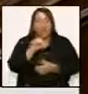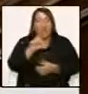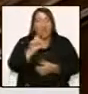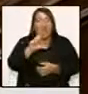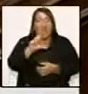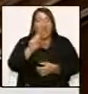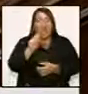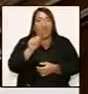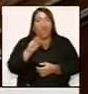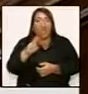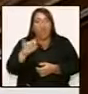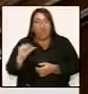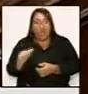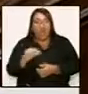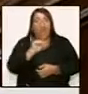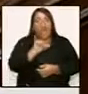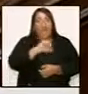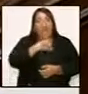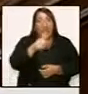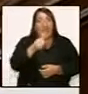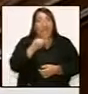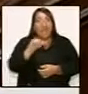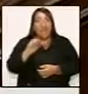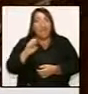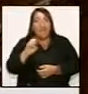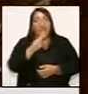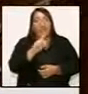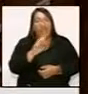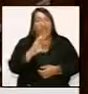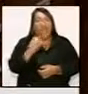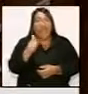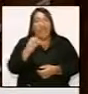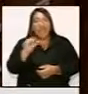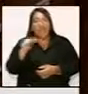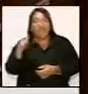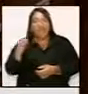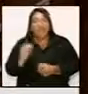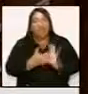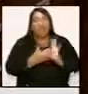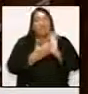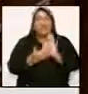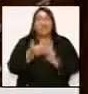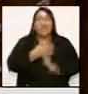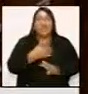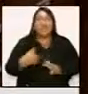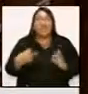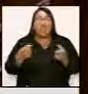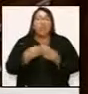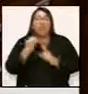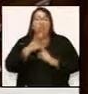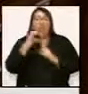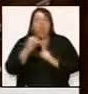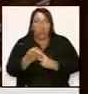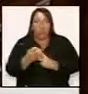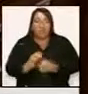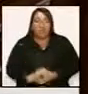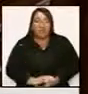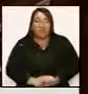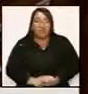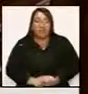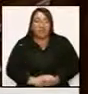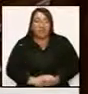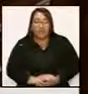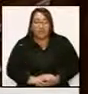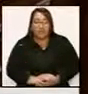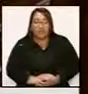Leturia Chumbidas y Jaime de Casas Puig fue presentada por el presidente de la Comisión de Cultura, Dalmiro Palomino